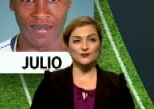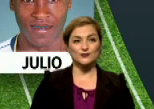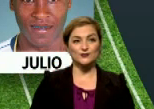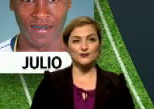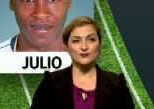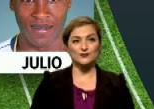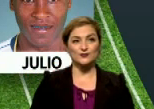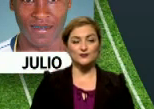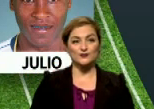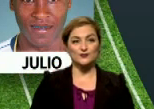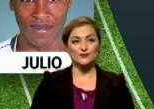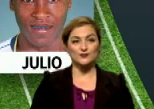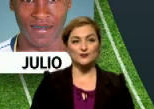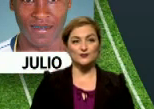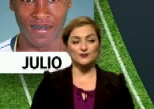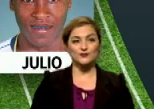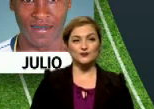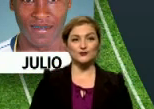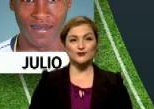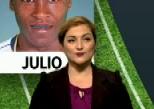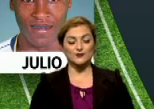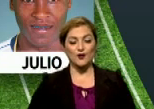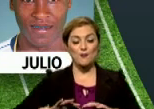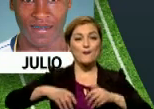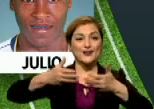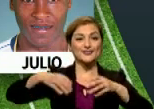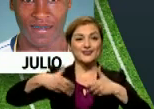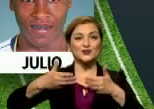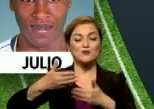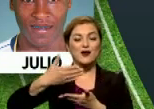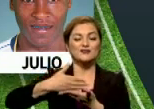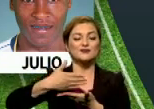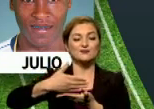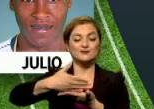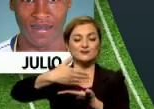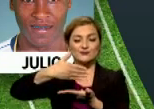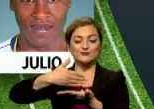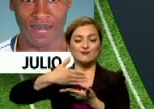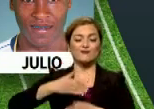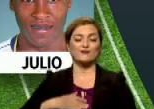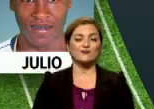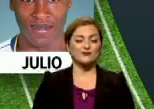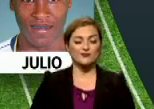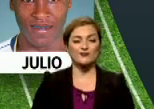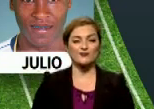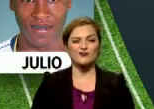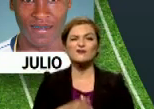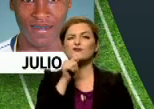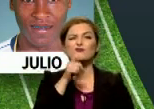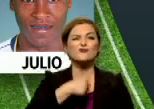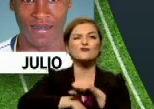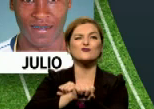Chavo Cruz. En la mitad de la cancha, los mediocentros, Lucas Villarruel y Jordi Alcíbar. Más